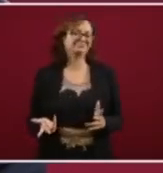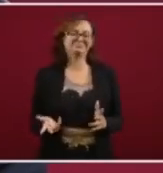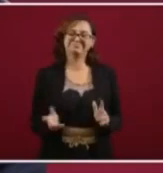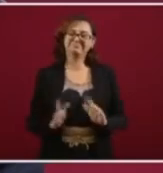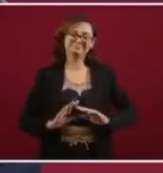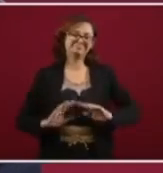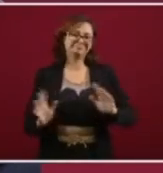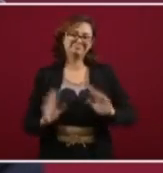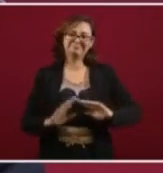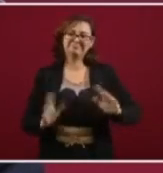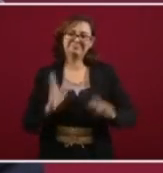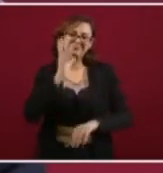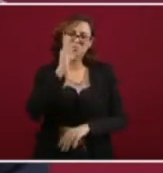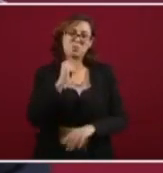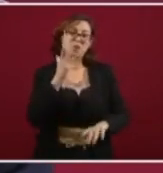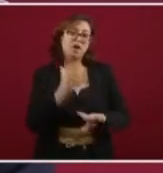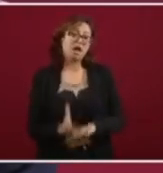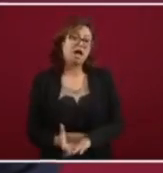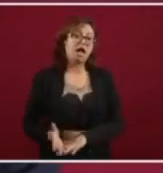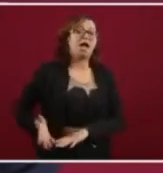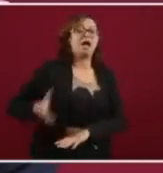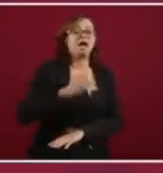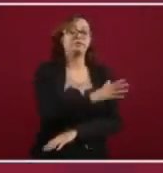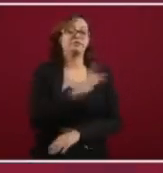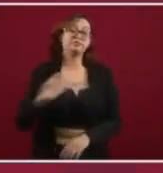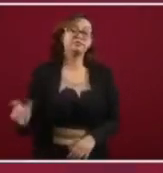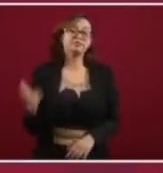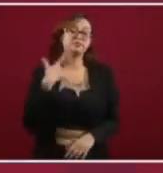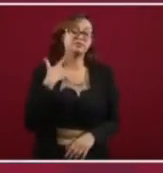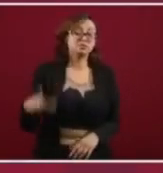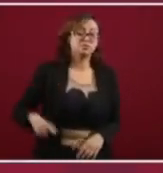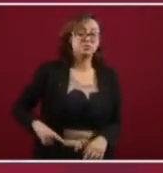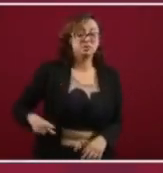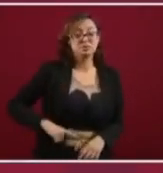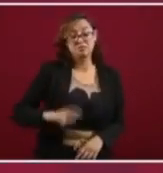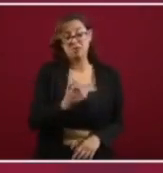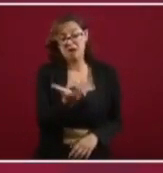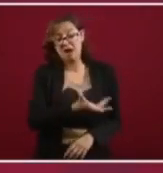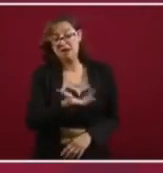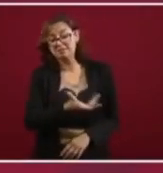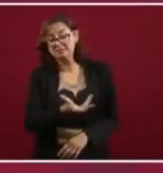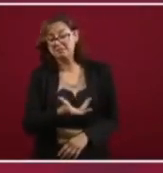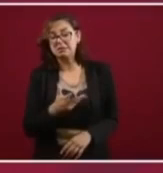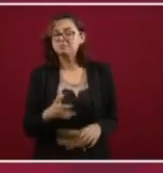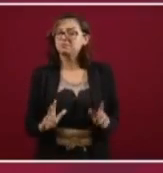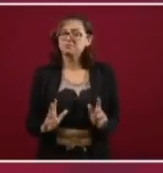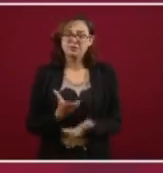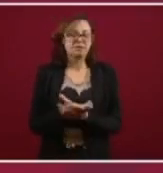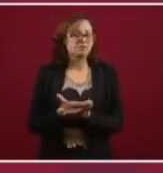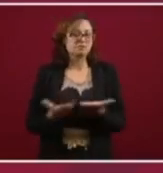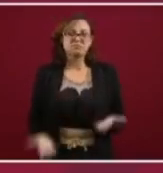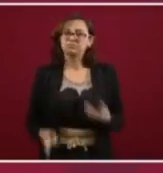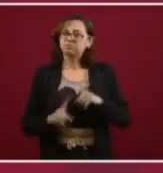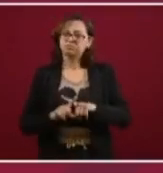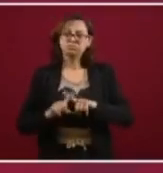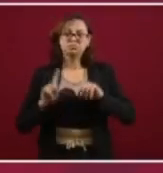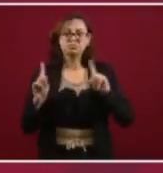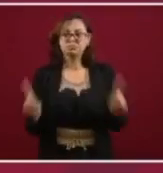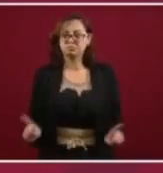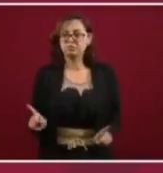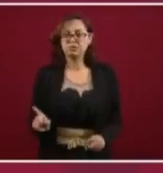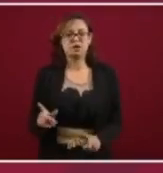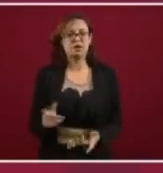eso que se hacía anteriormente, no va a llevarse a cabo